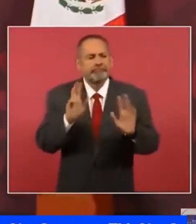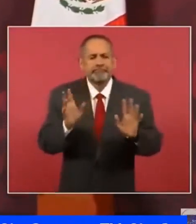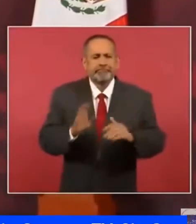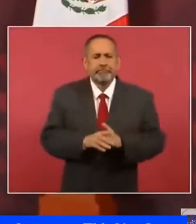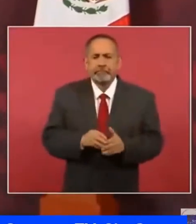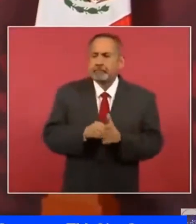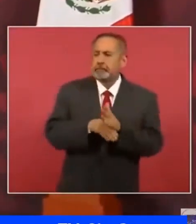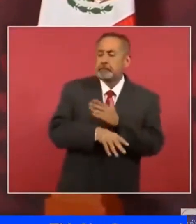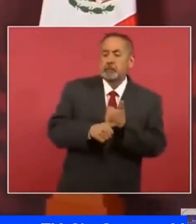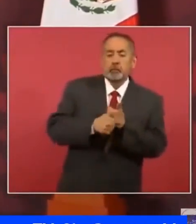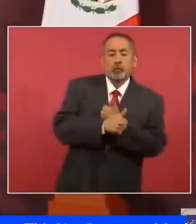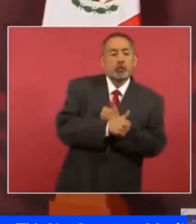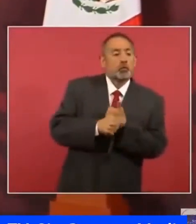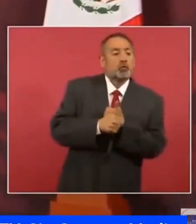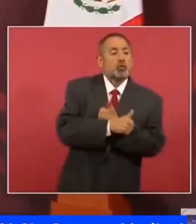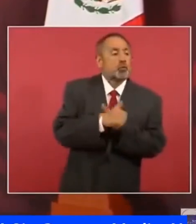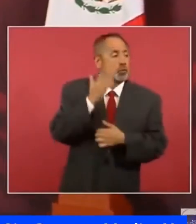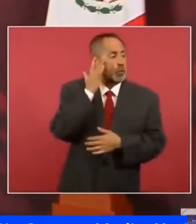todo se ocultaba.